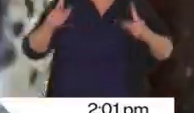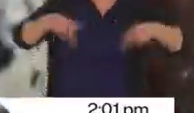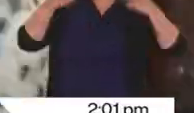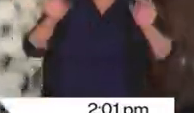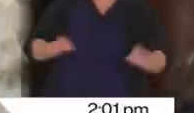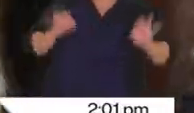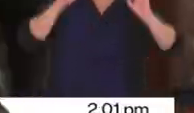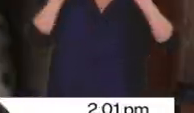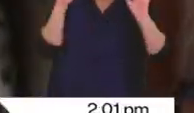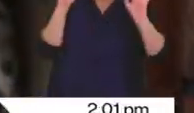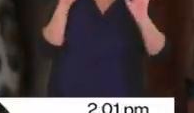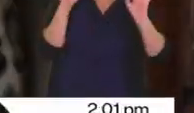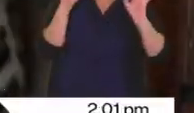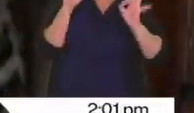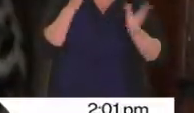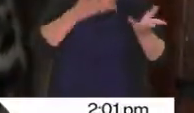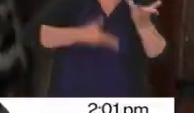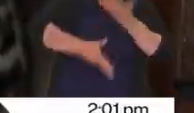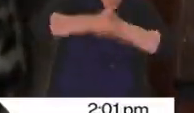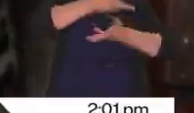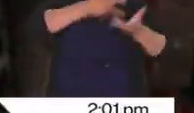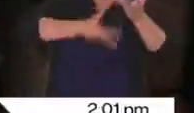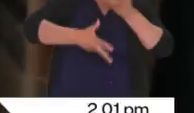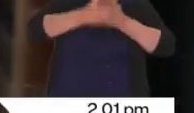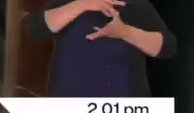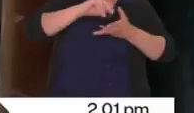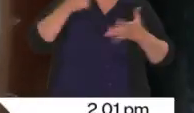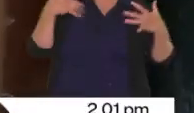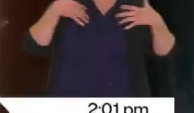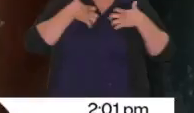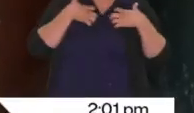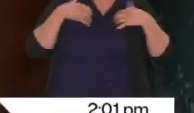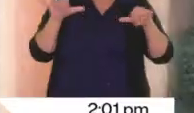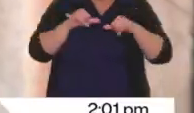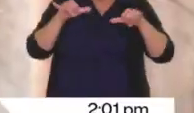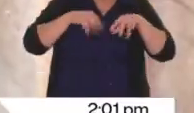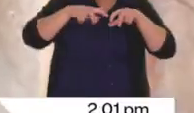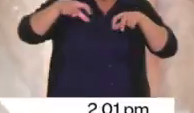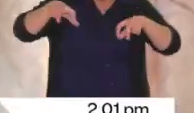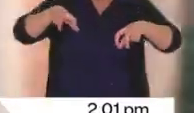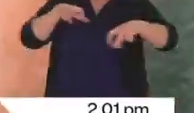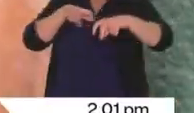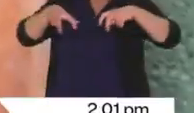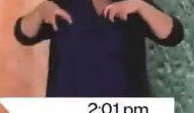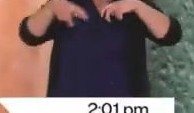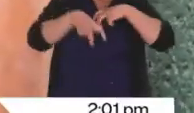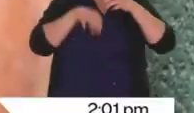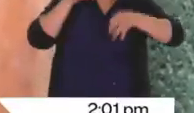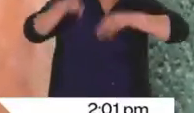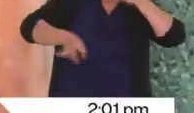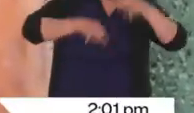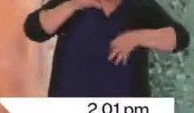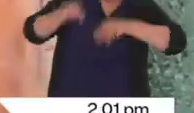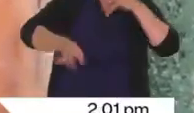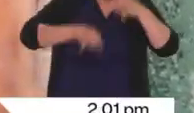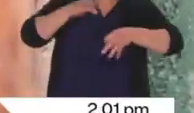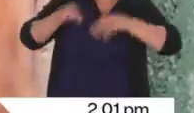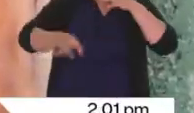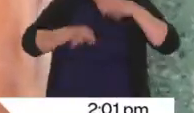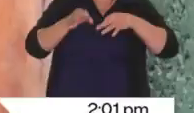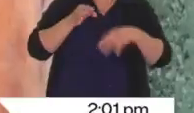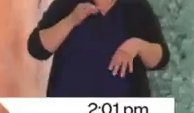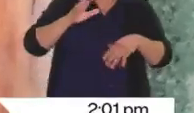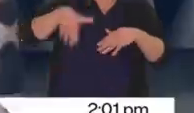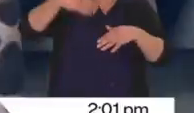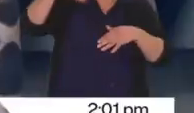ahora compartirá un espacio con otros animales de su misma especie podrá recibir todos los cuidados que en un par de años se